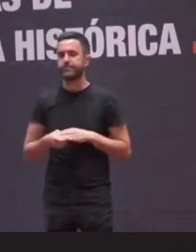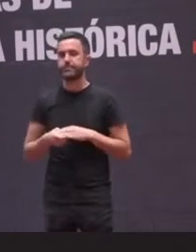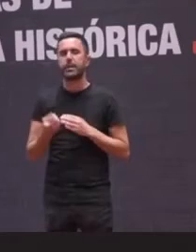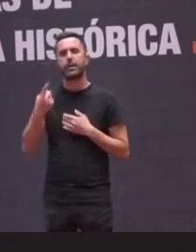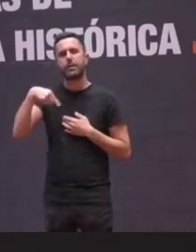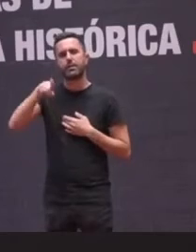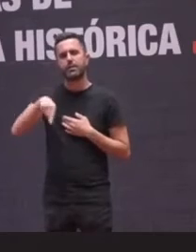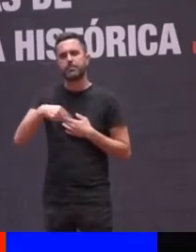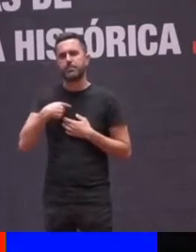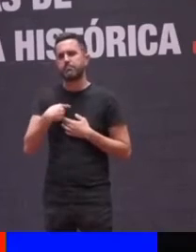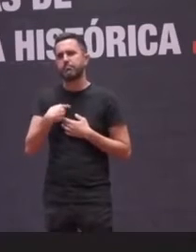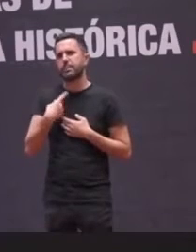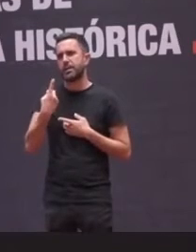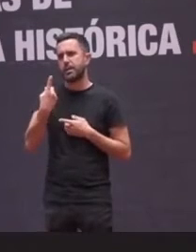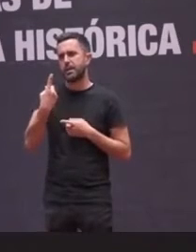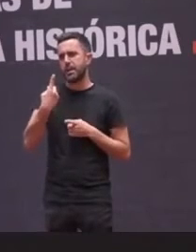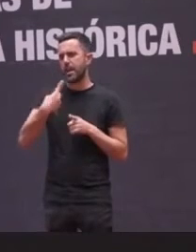elementos